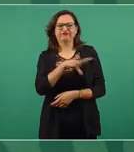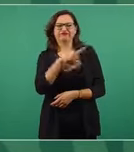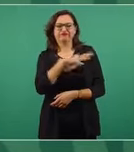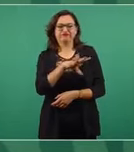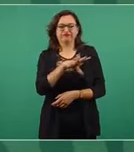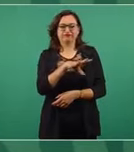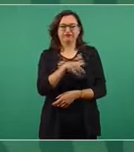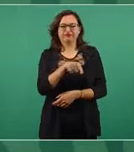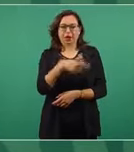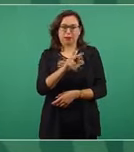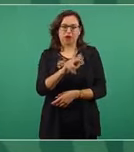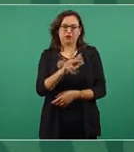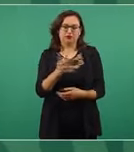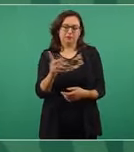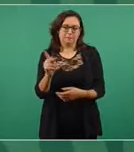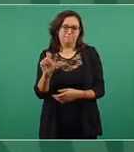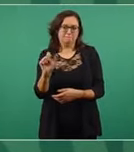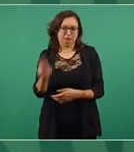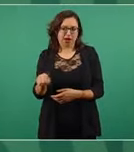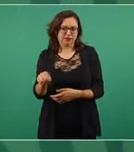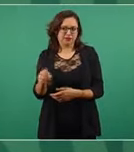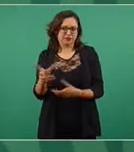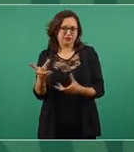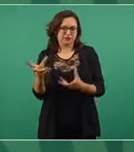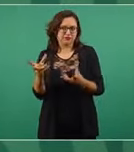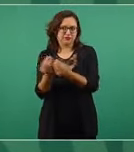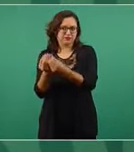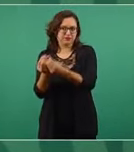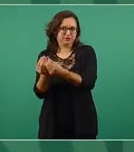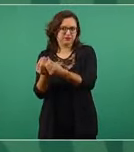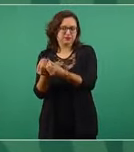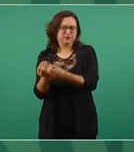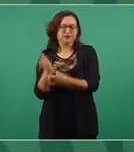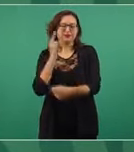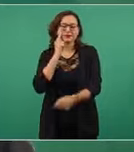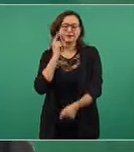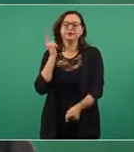se identifican con bastante